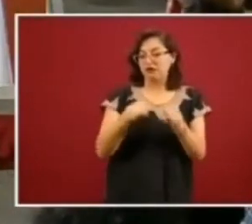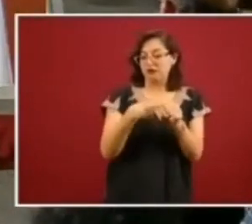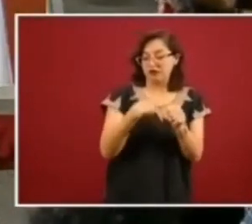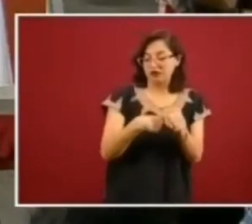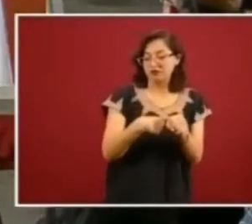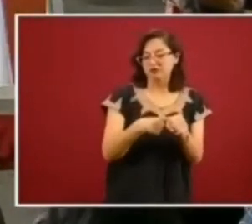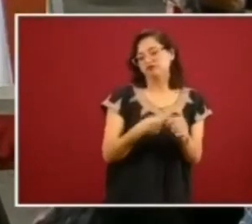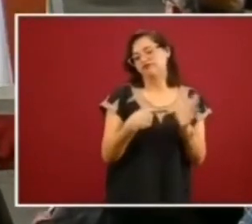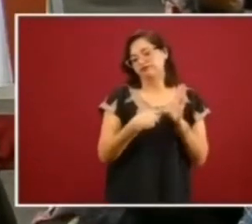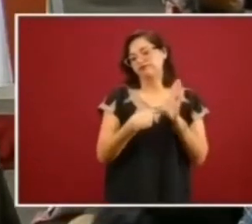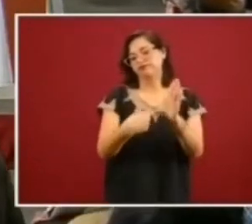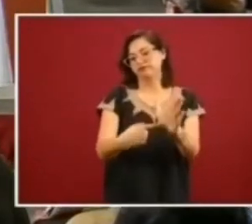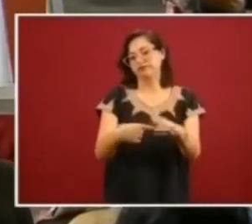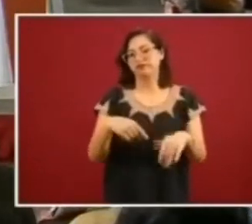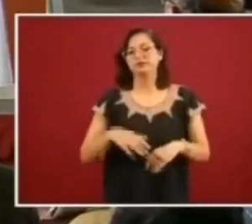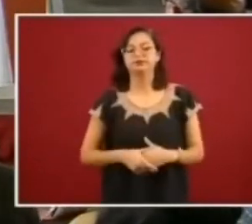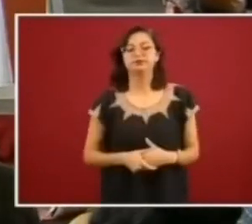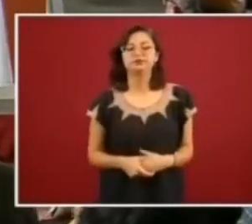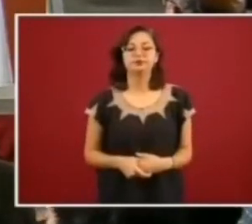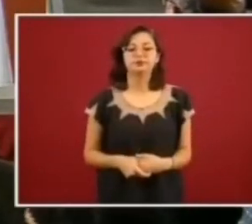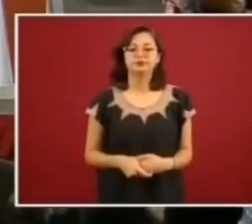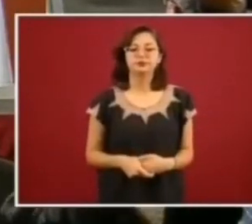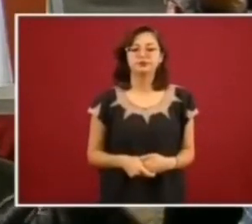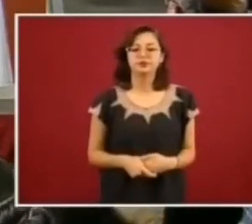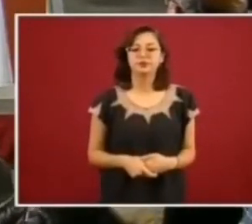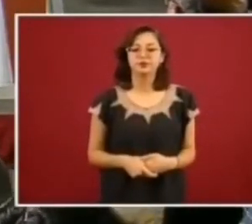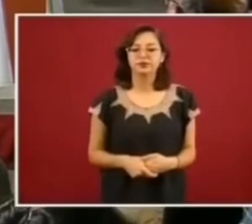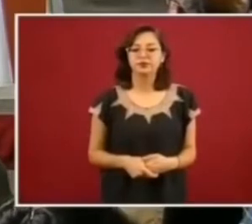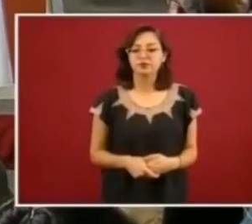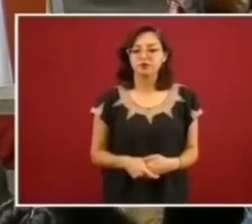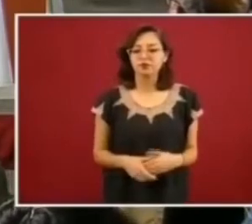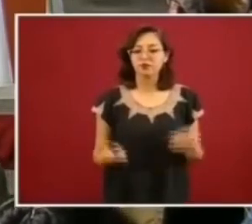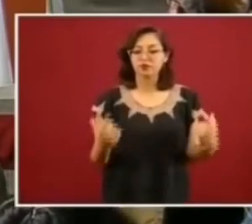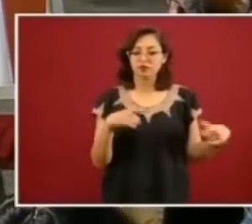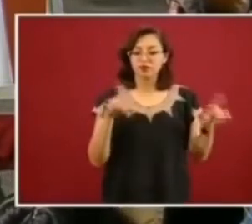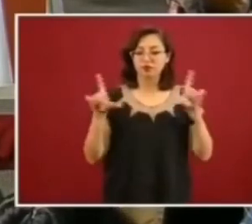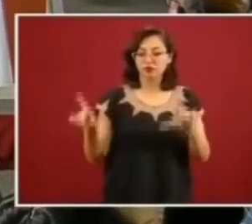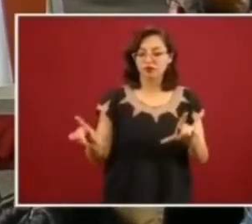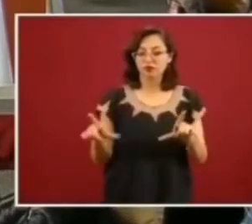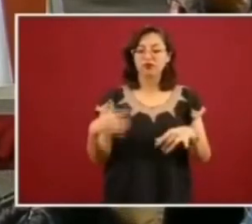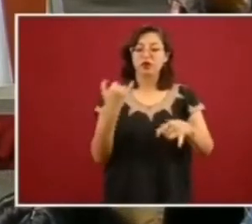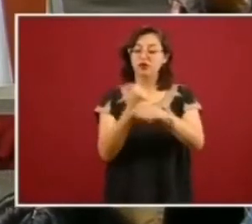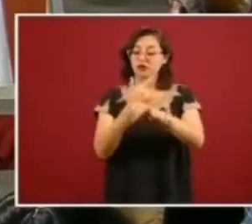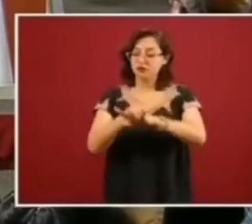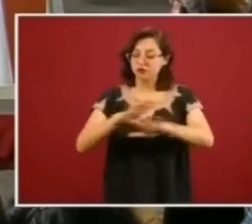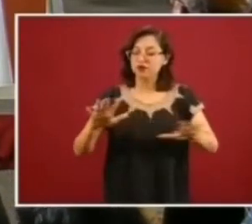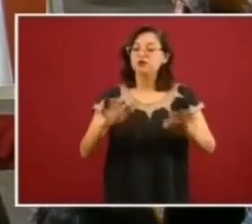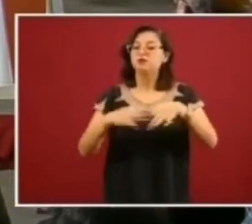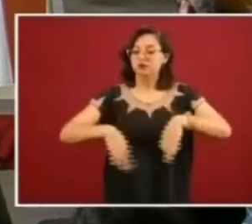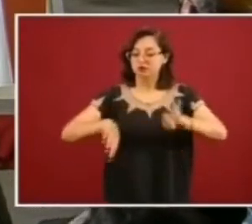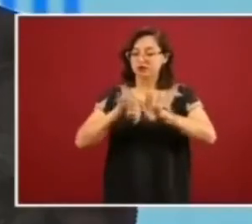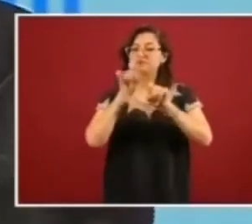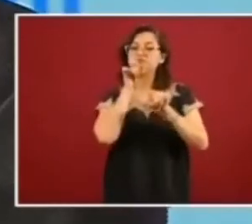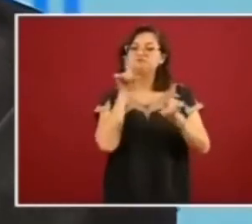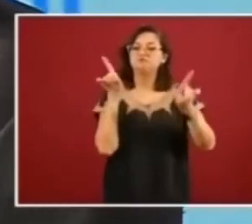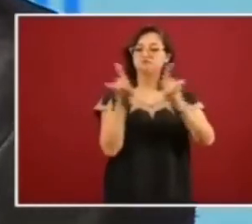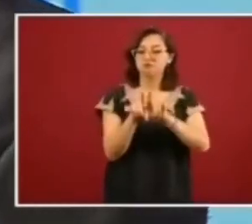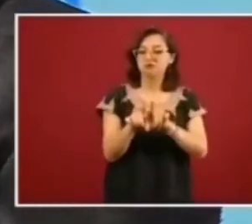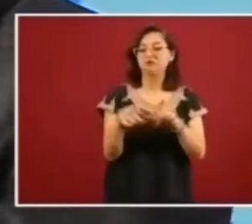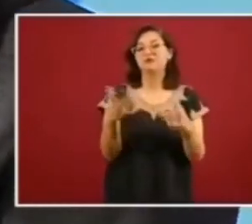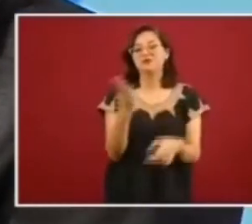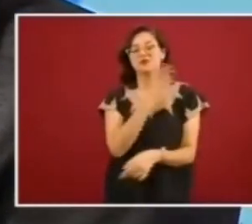La siguiente. Esta información es también importante y no debemos despreciarla porque nos da una buena